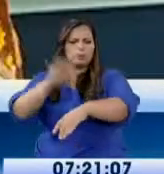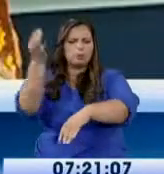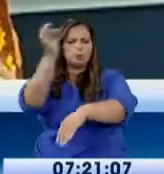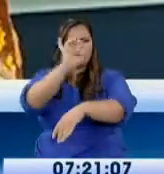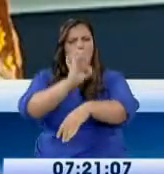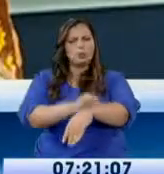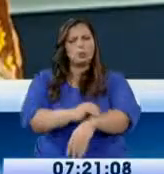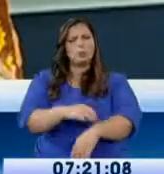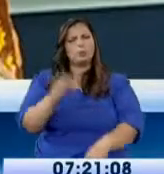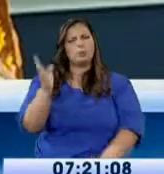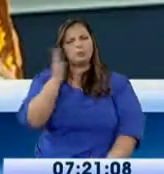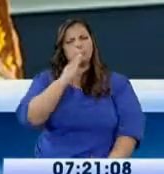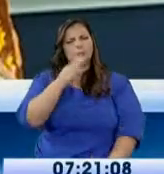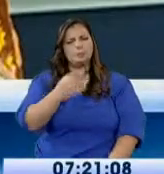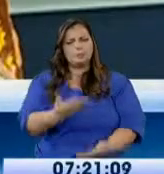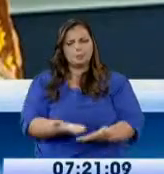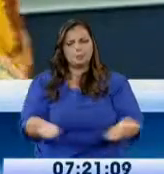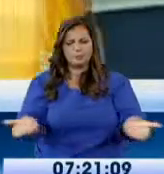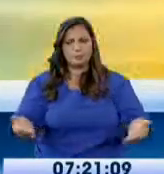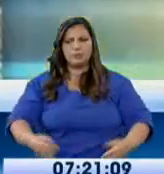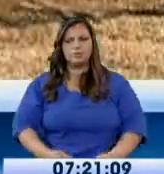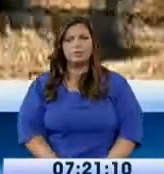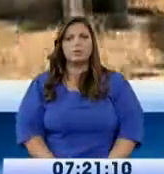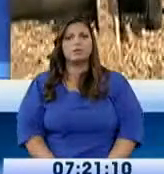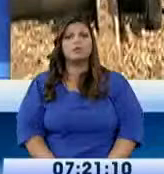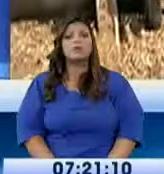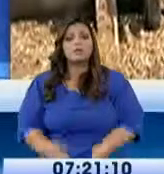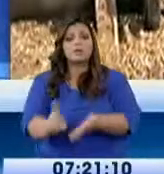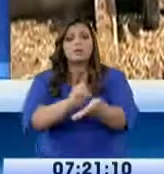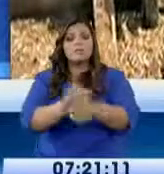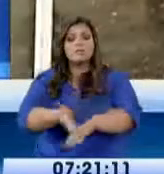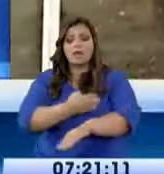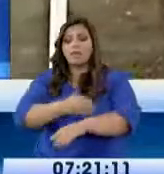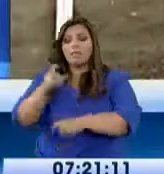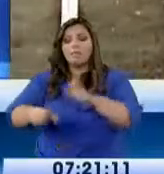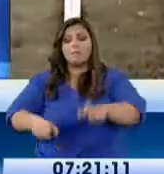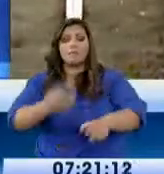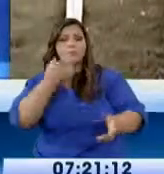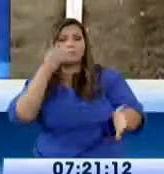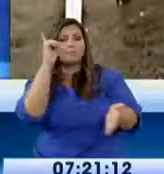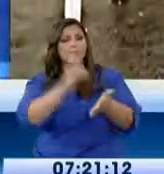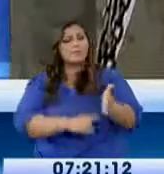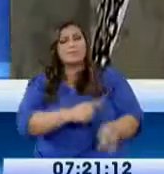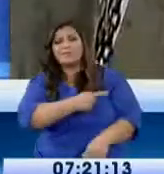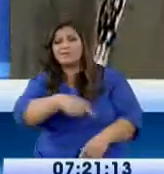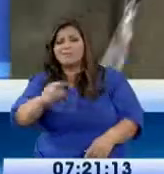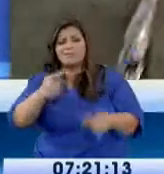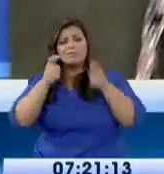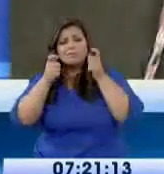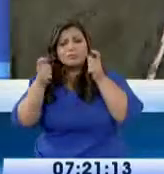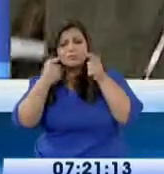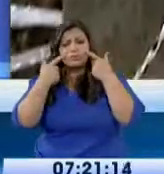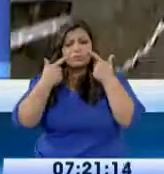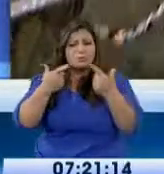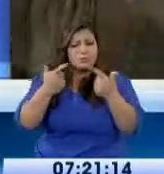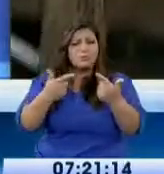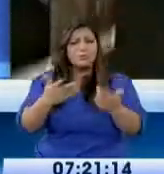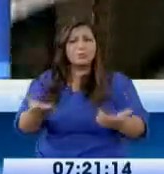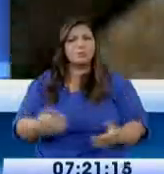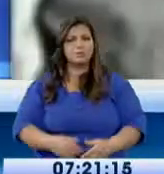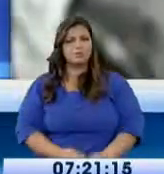las distintas entidades que hay que entrar para hacer los controles, sobre todo garantizando que el ciudadano, en este caso el del cantón Yaguachi,